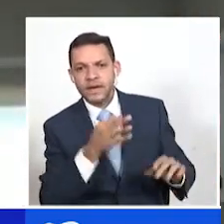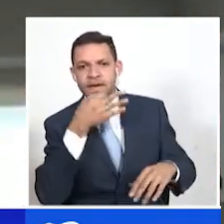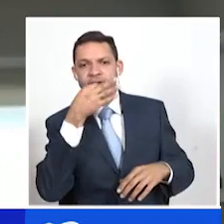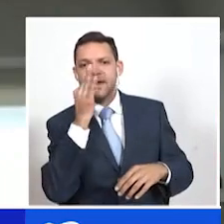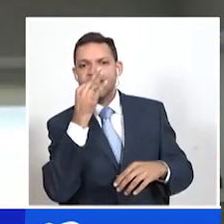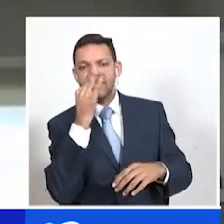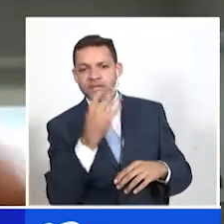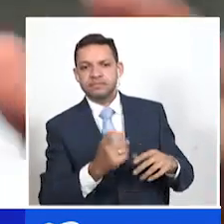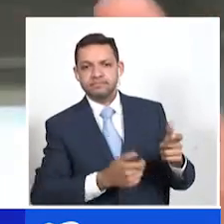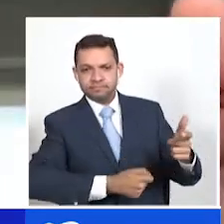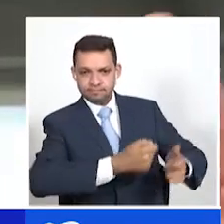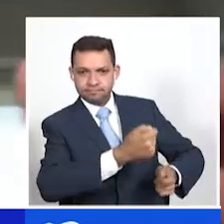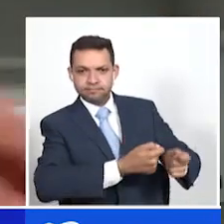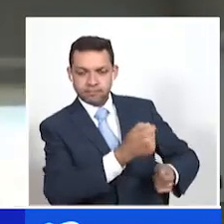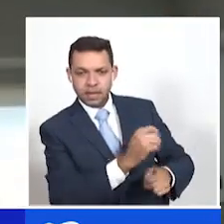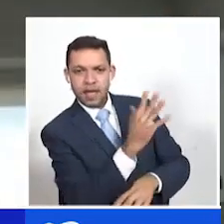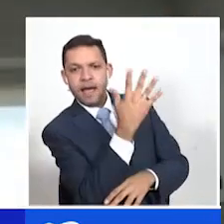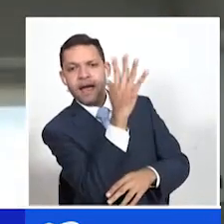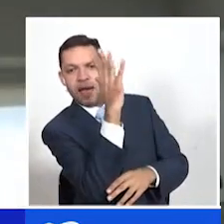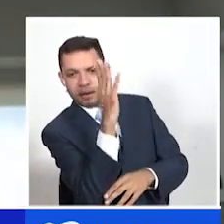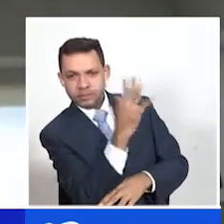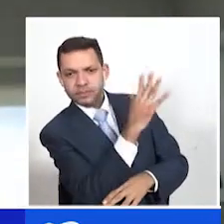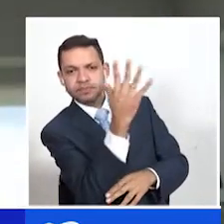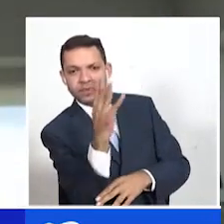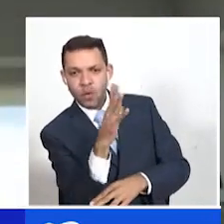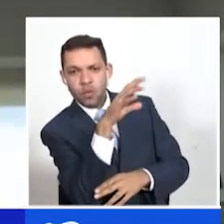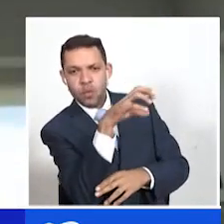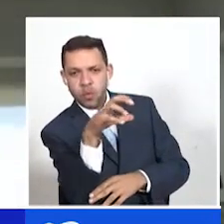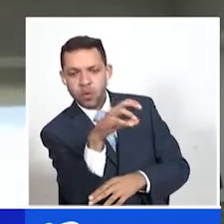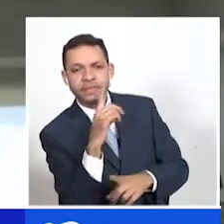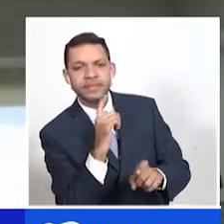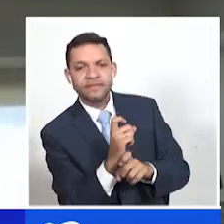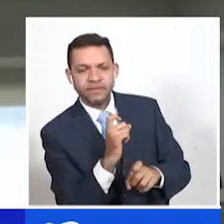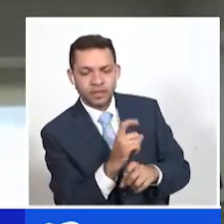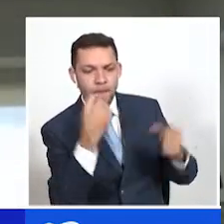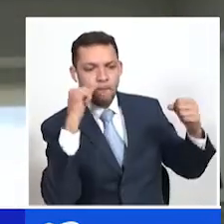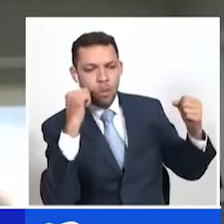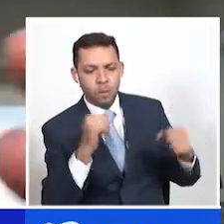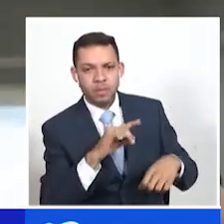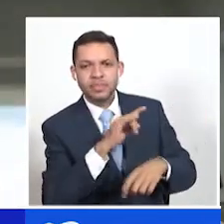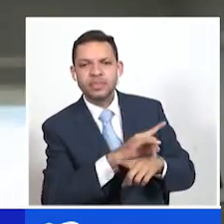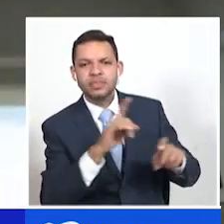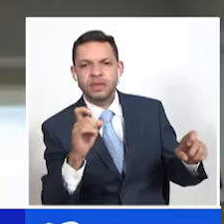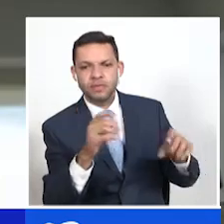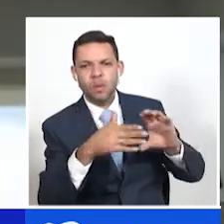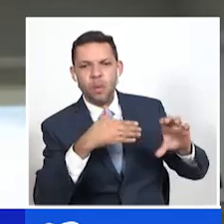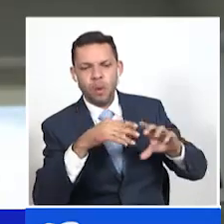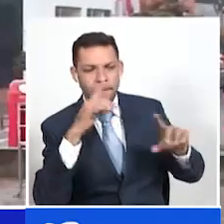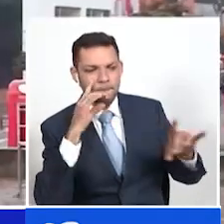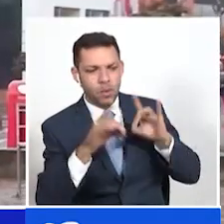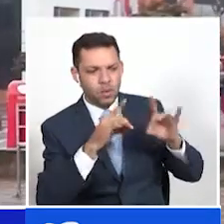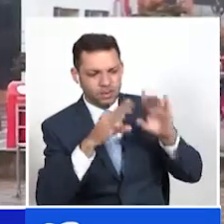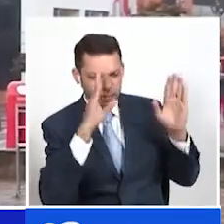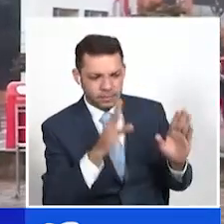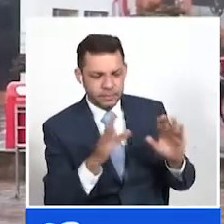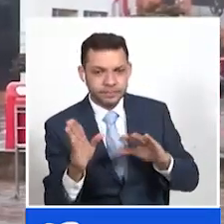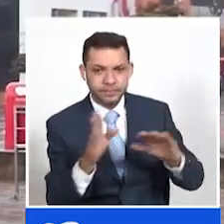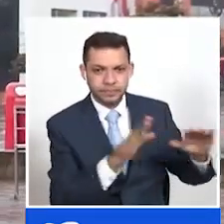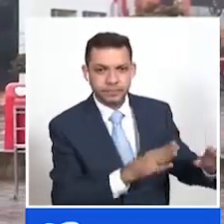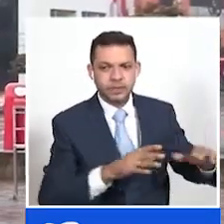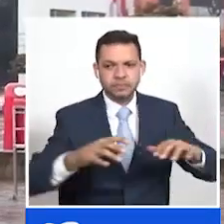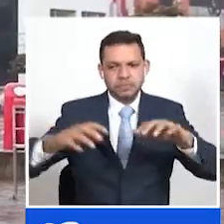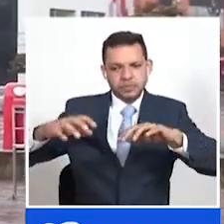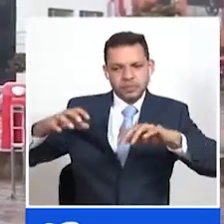evidentes en los cafetales y que está generando pues una enorme preocupación de todos los productores en el departamento de Caldas. Las intensas